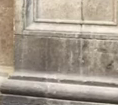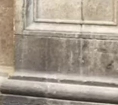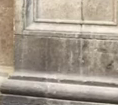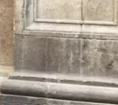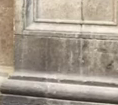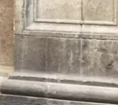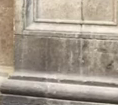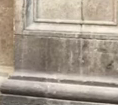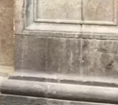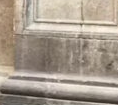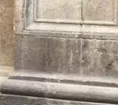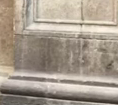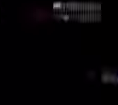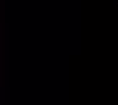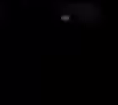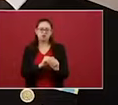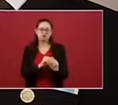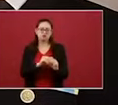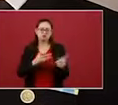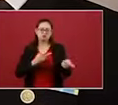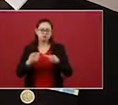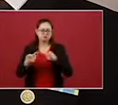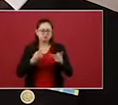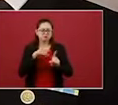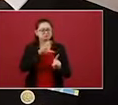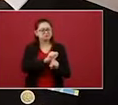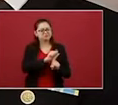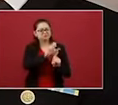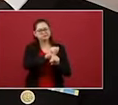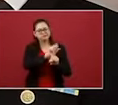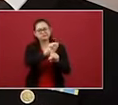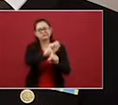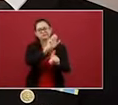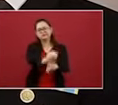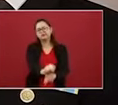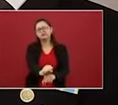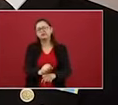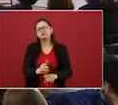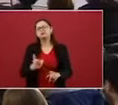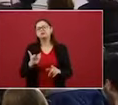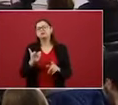destinar esos recursos a programas sociales. Se logró disminuir